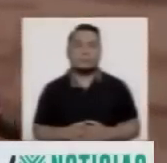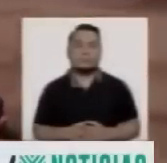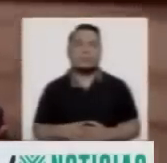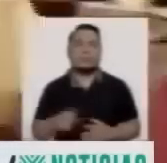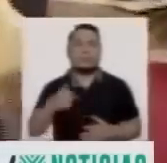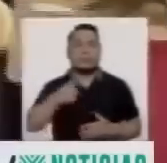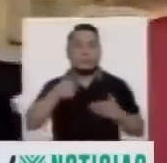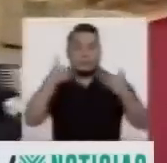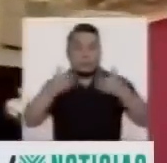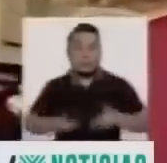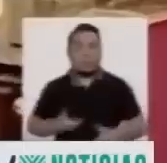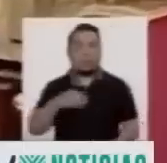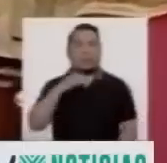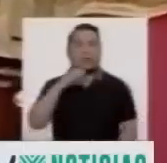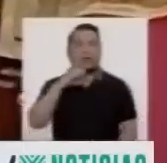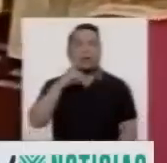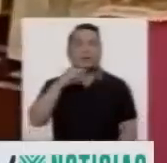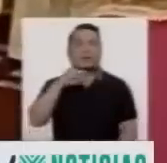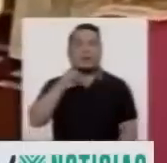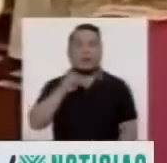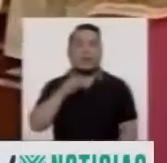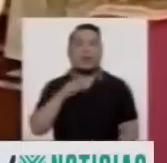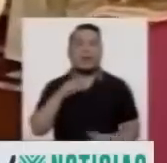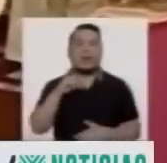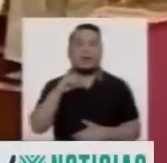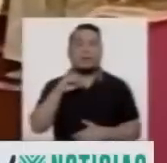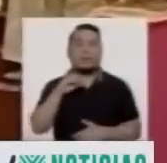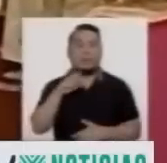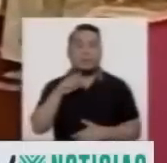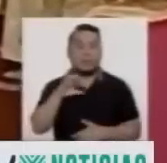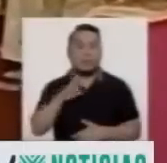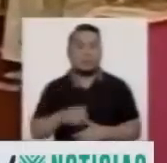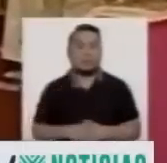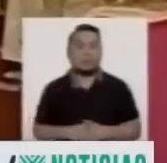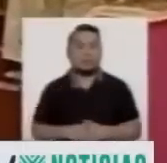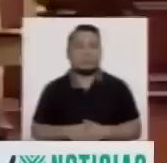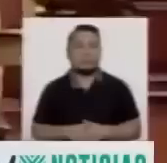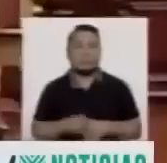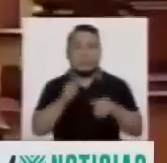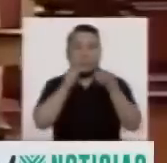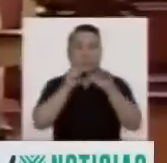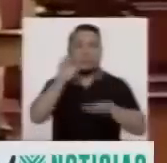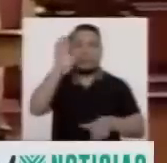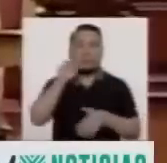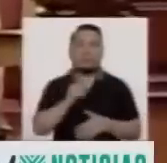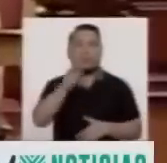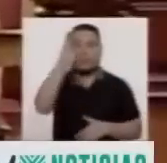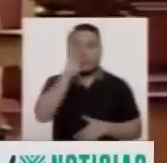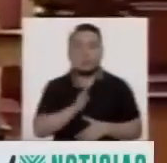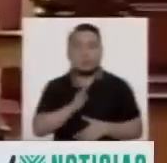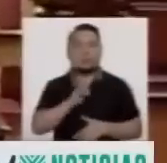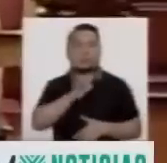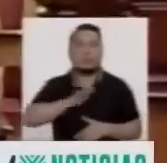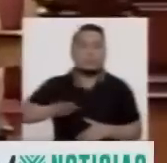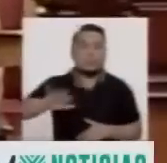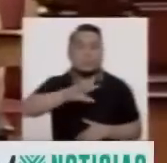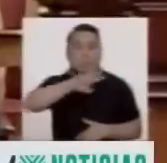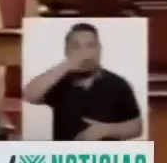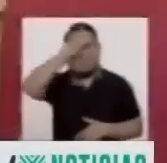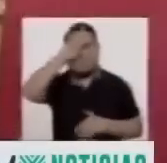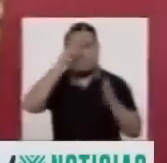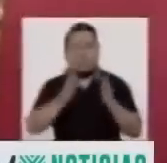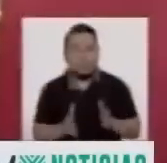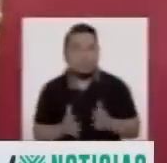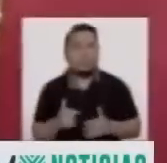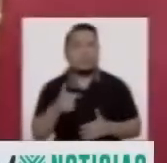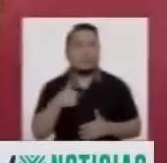de los incitadores por culpa de los rojos los comunistas los senderistas los los de la minería informal que supuestamente